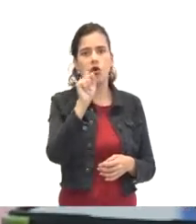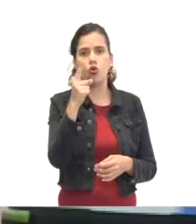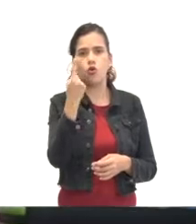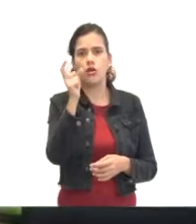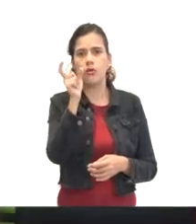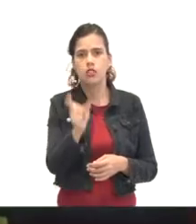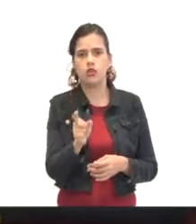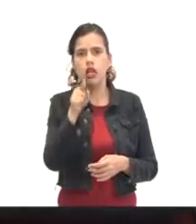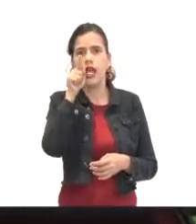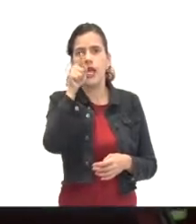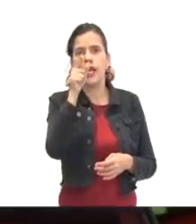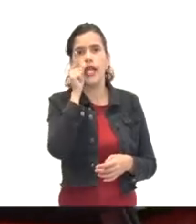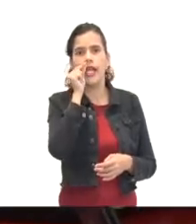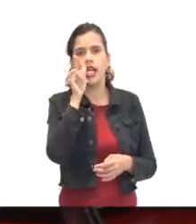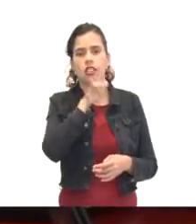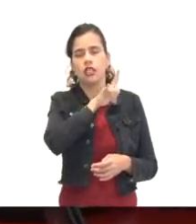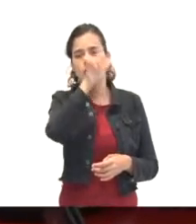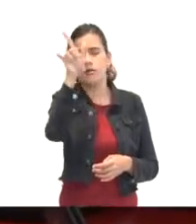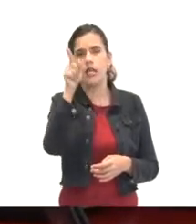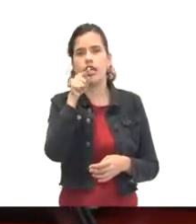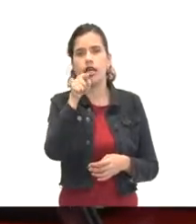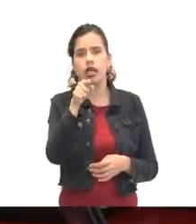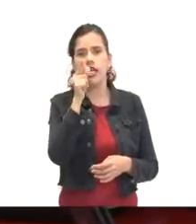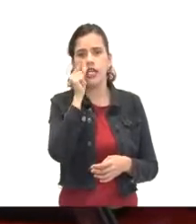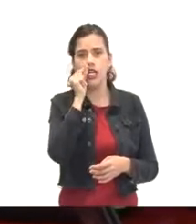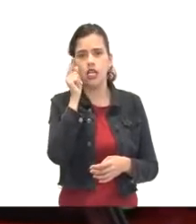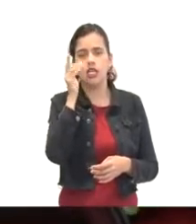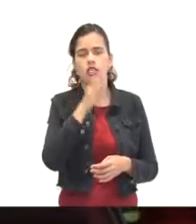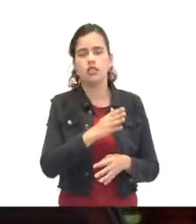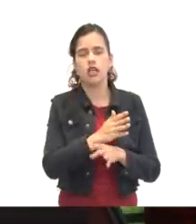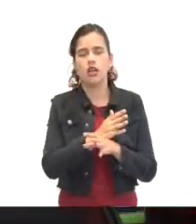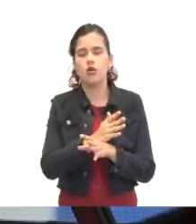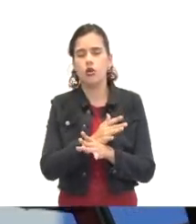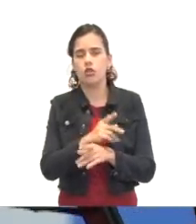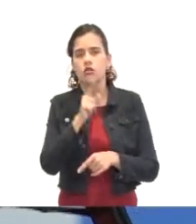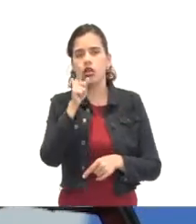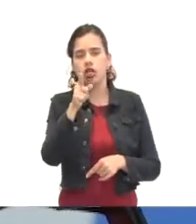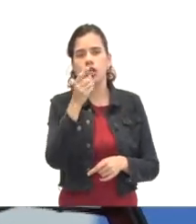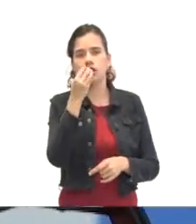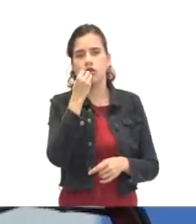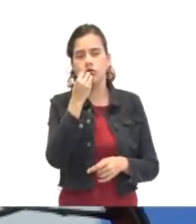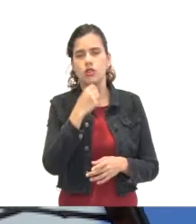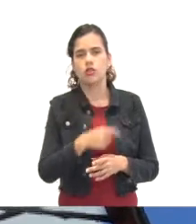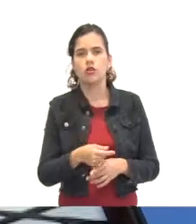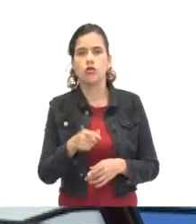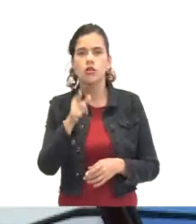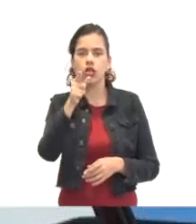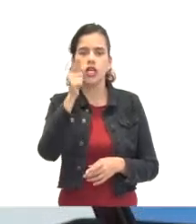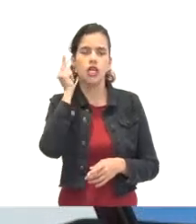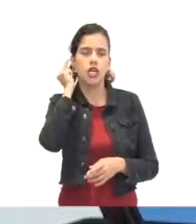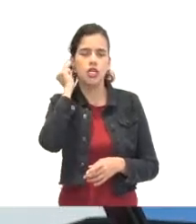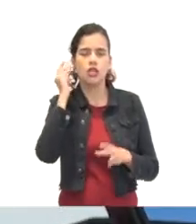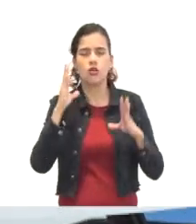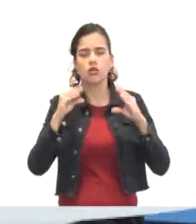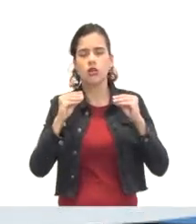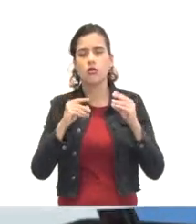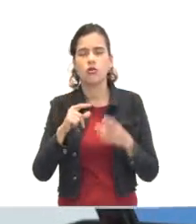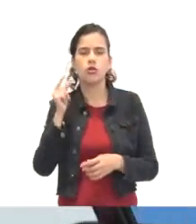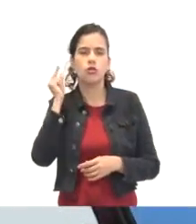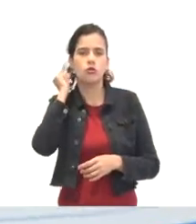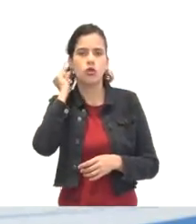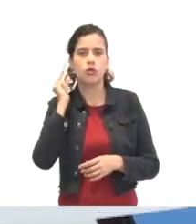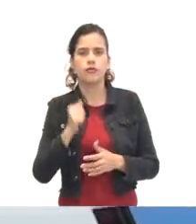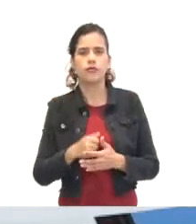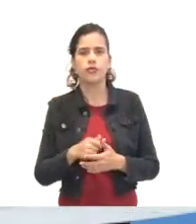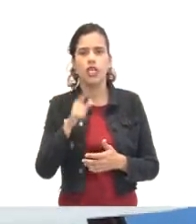persona. Él está de viaje, él está jugando, él está comiendo. Y ella, cuando hablamos de una mujer, ella está bailando, ella